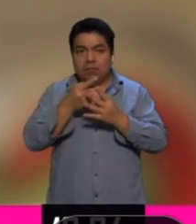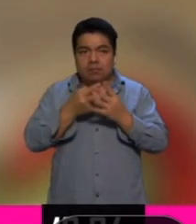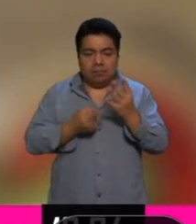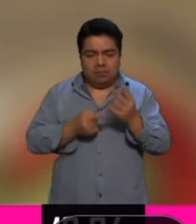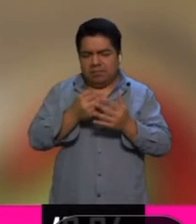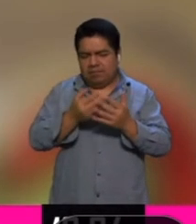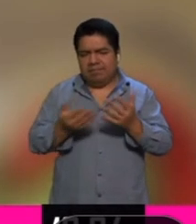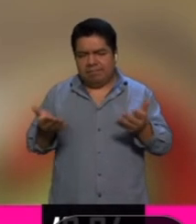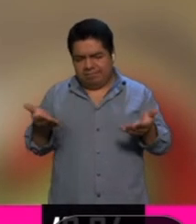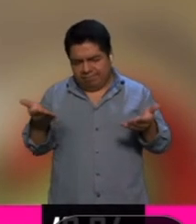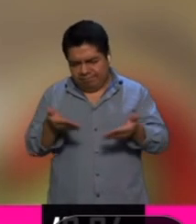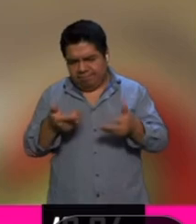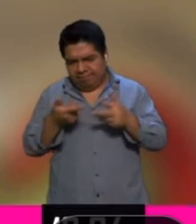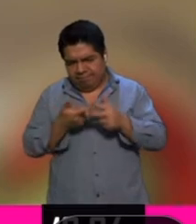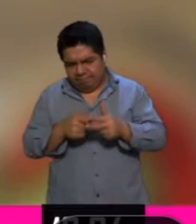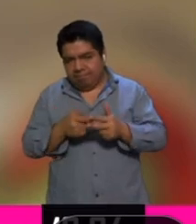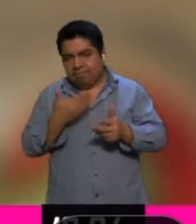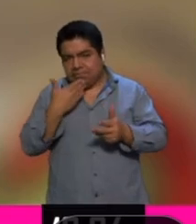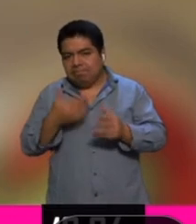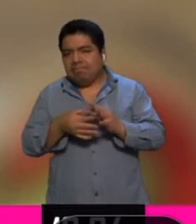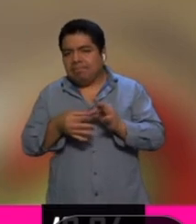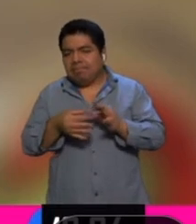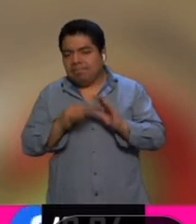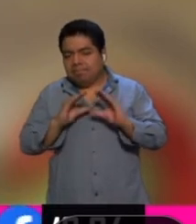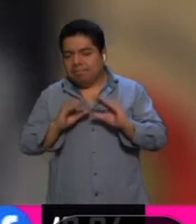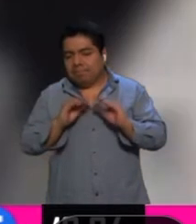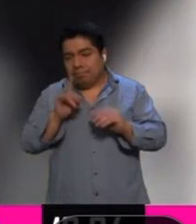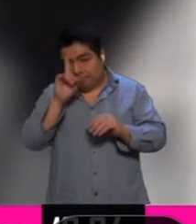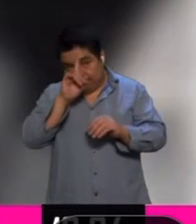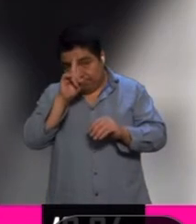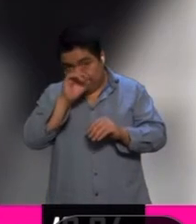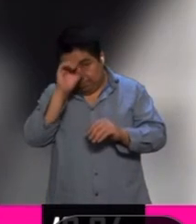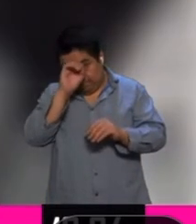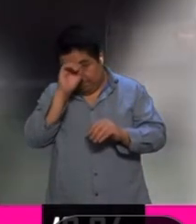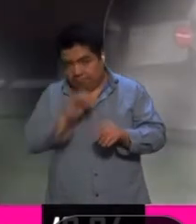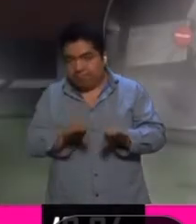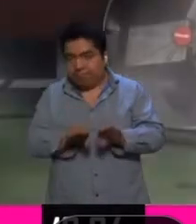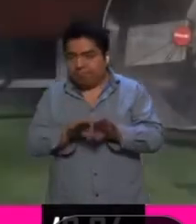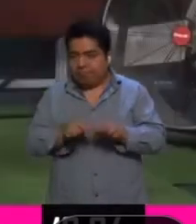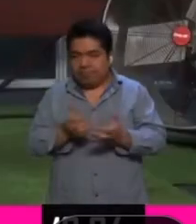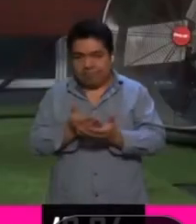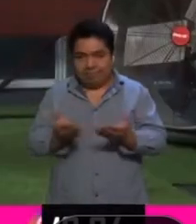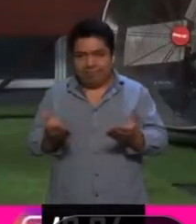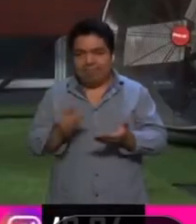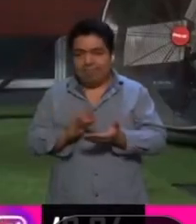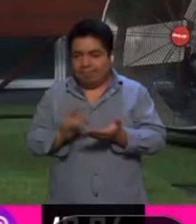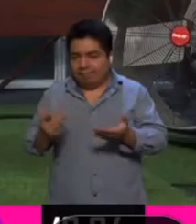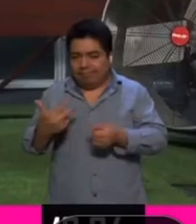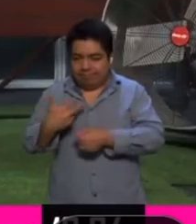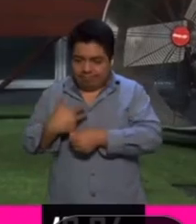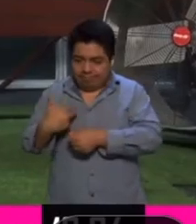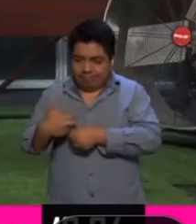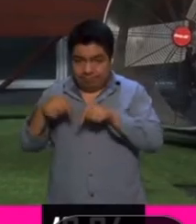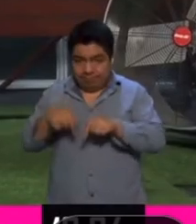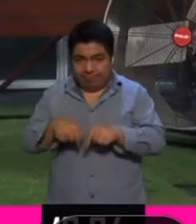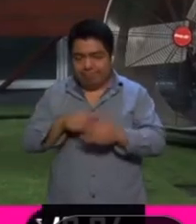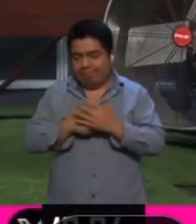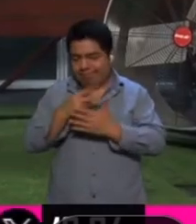monadas, arránquese, máster. ¿Qué nos va a recomendar? Ah, pues, ¿cómo están? Antes que nada, muchas gracias por invitarme aquí a su